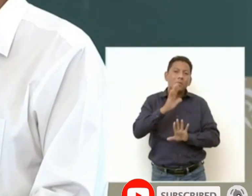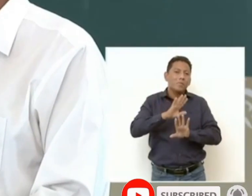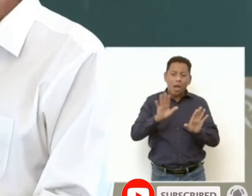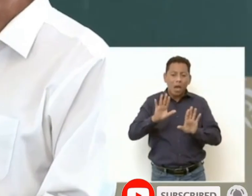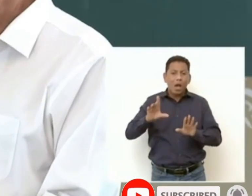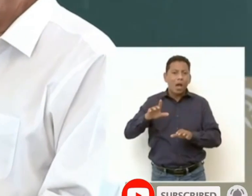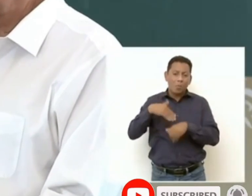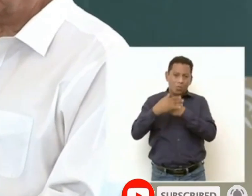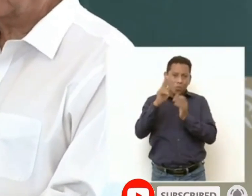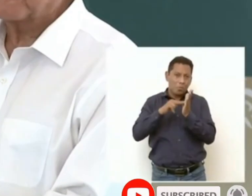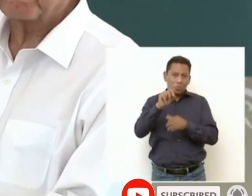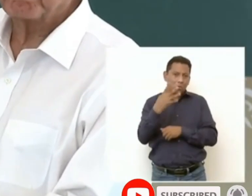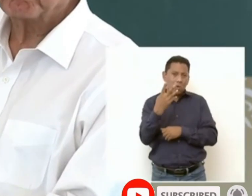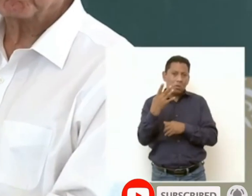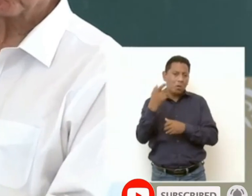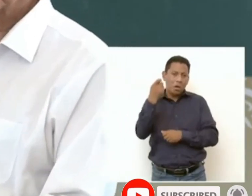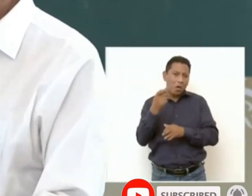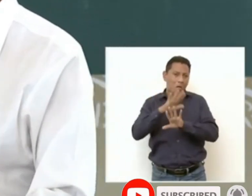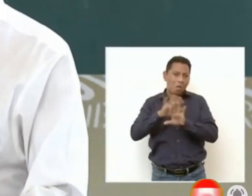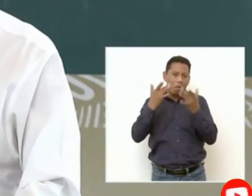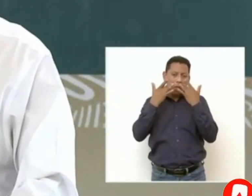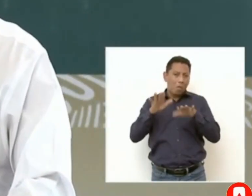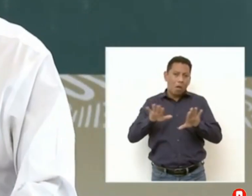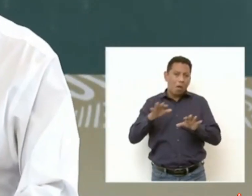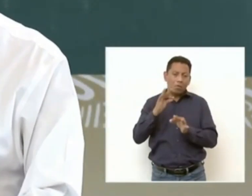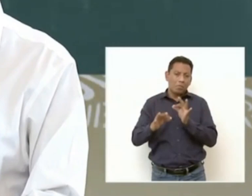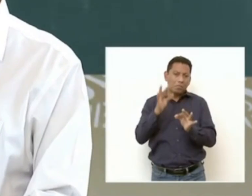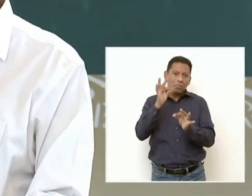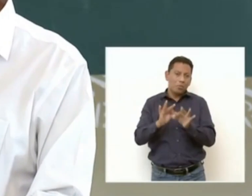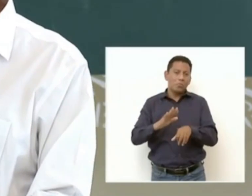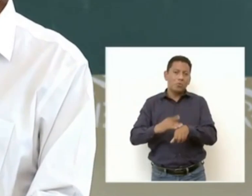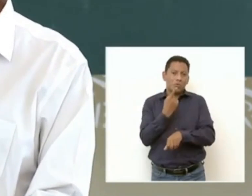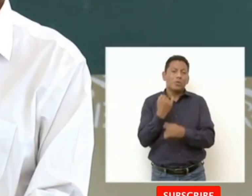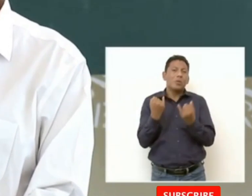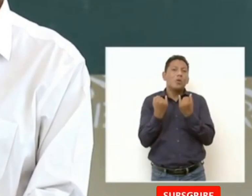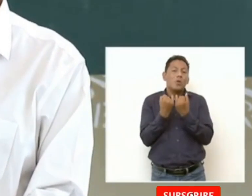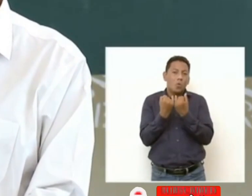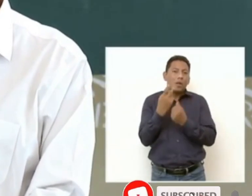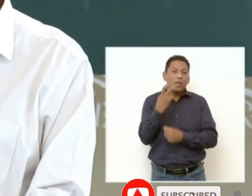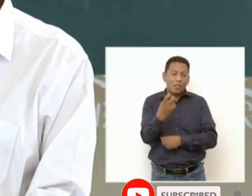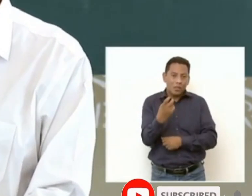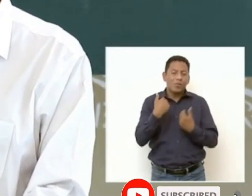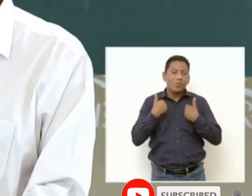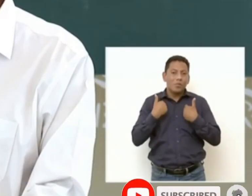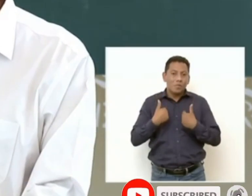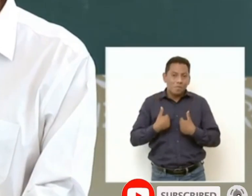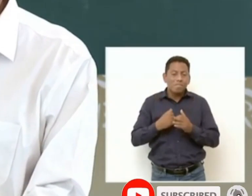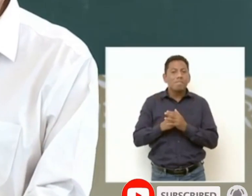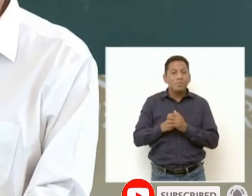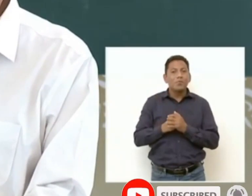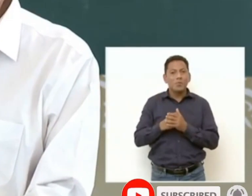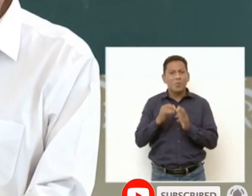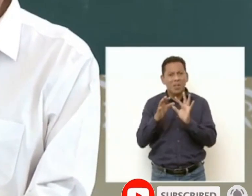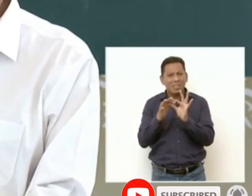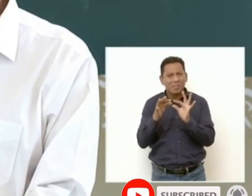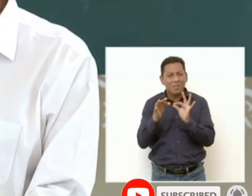retirarme, porque me voy a jubilar, porque también eso tiene que ver con lo que les